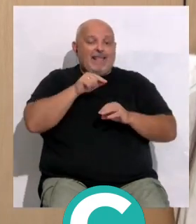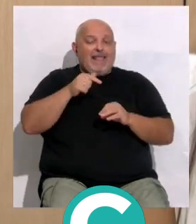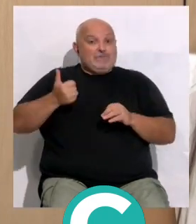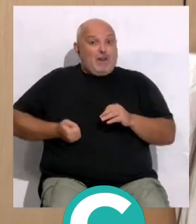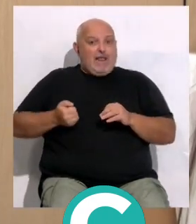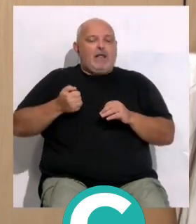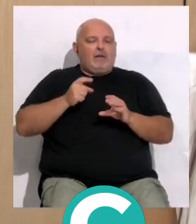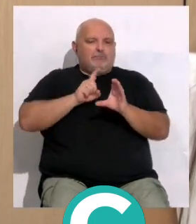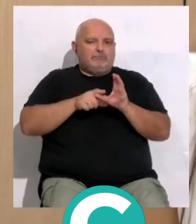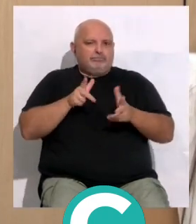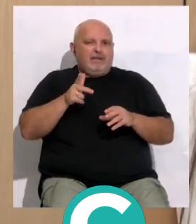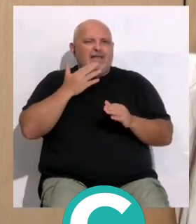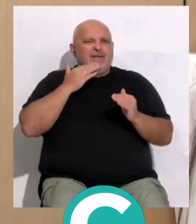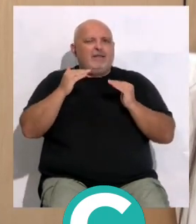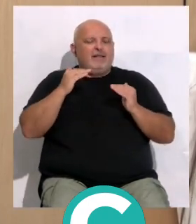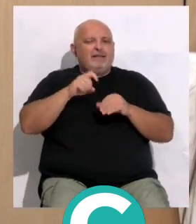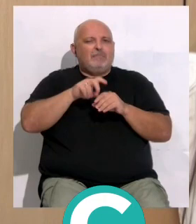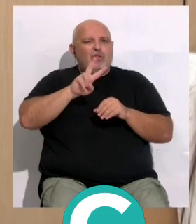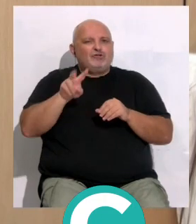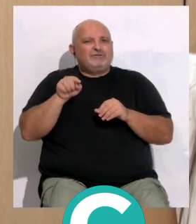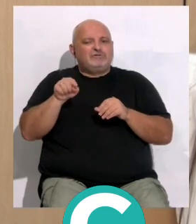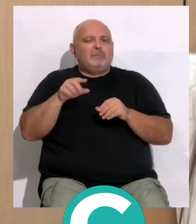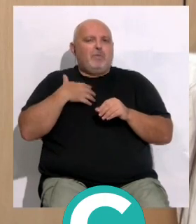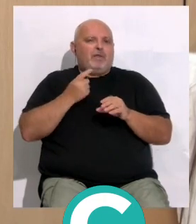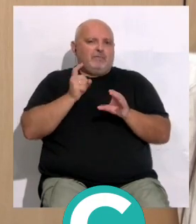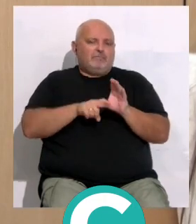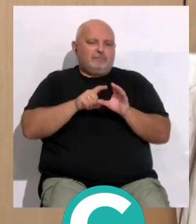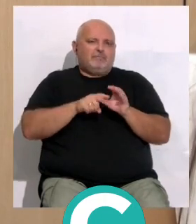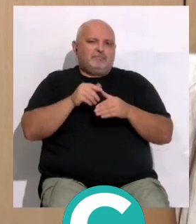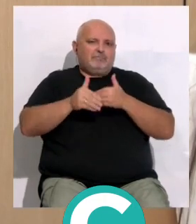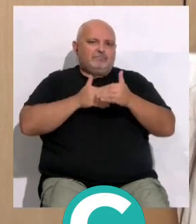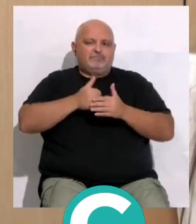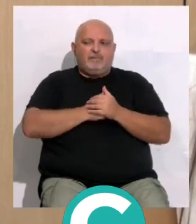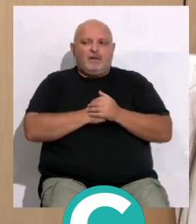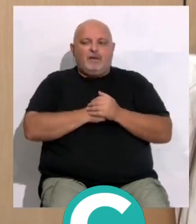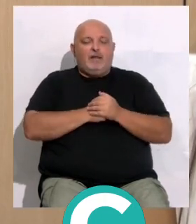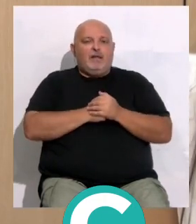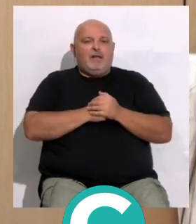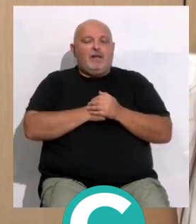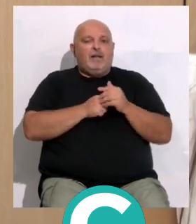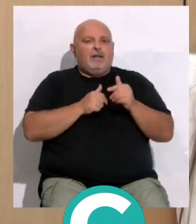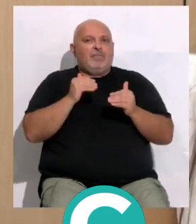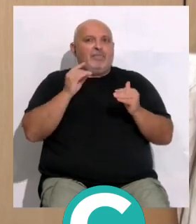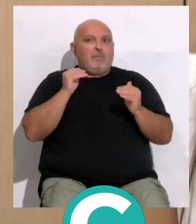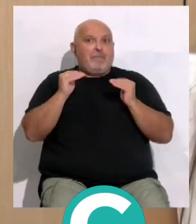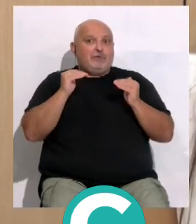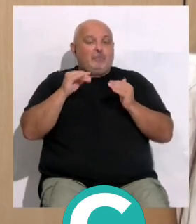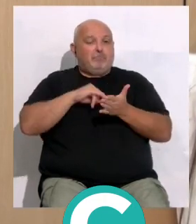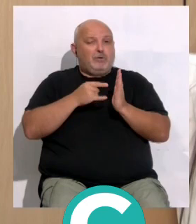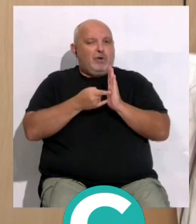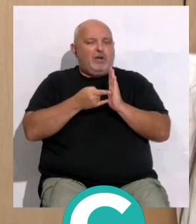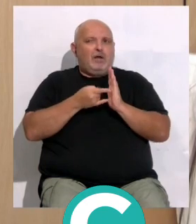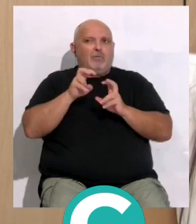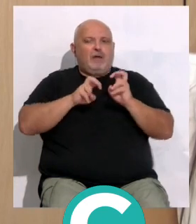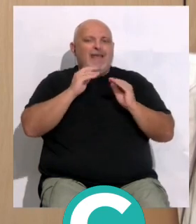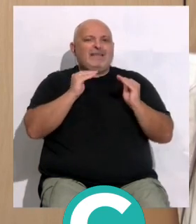una de las etapas más avanzadas de la diabetes tipo 2 es cuando ya esa persona se tiene que pinchar insulina. Entonces, de momento en este proyecto tenemos que